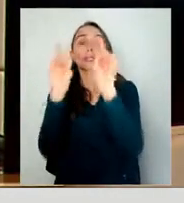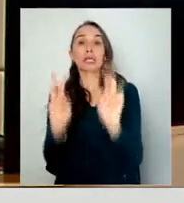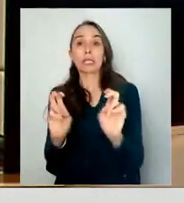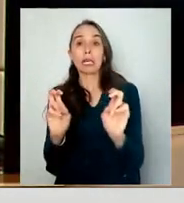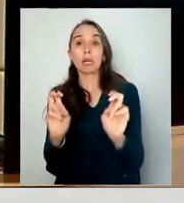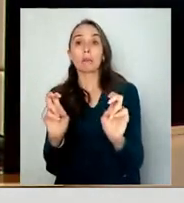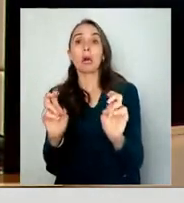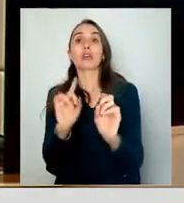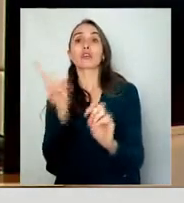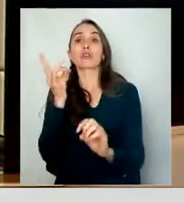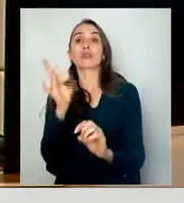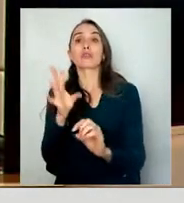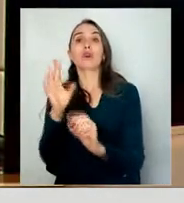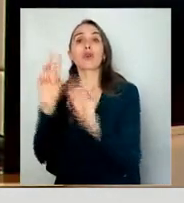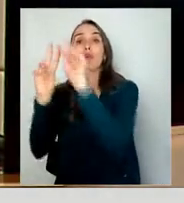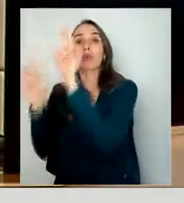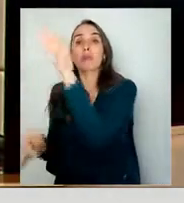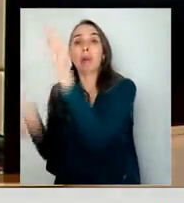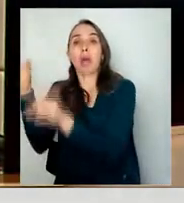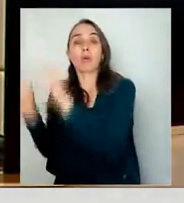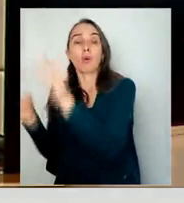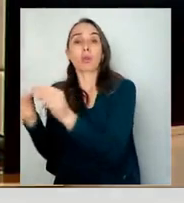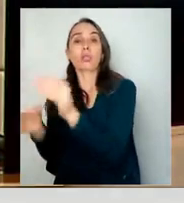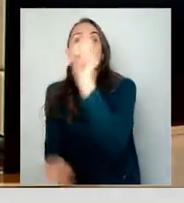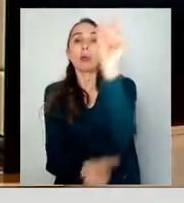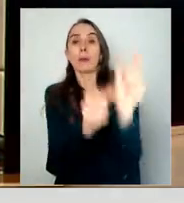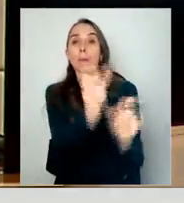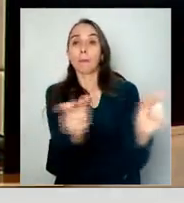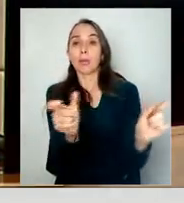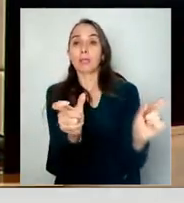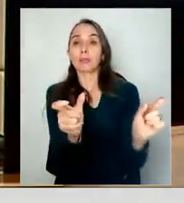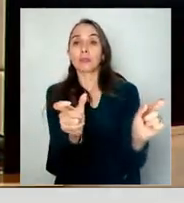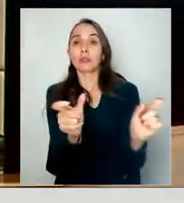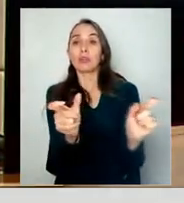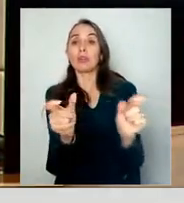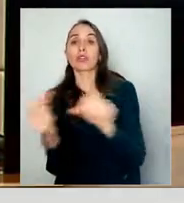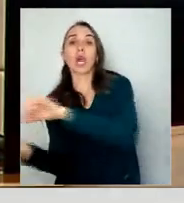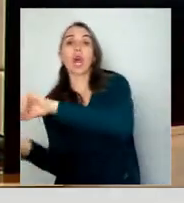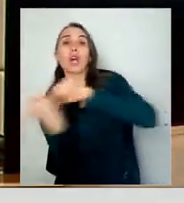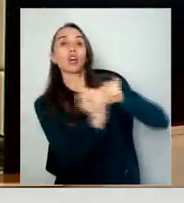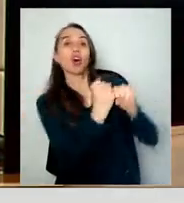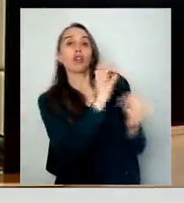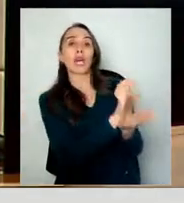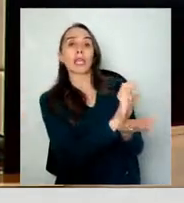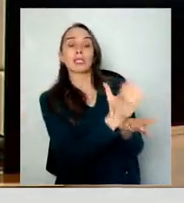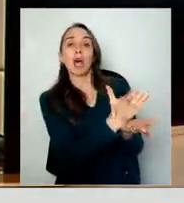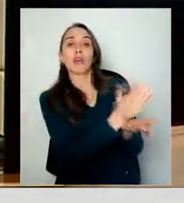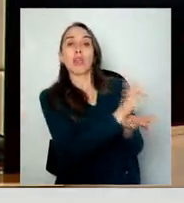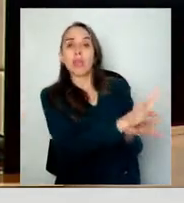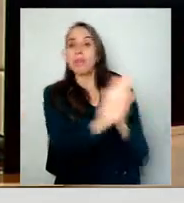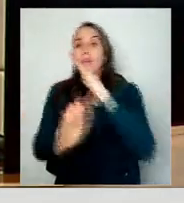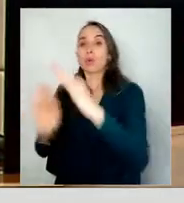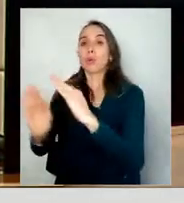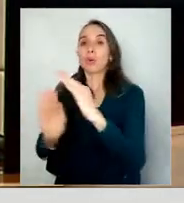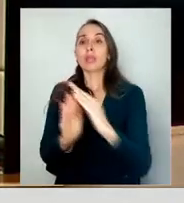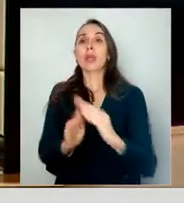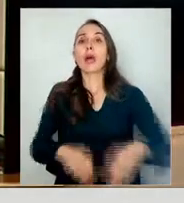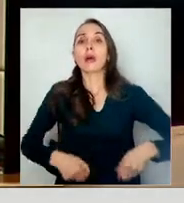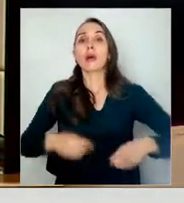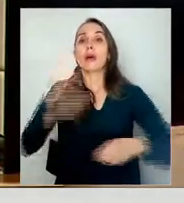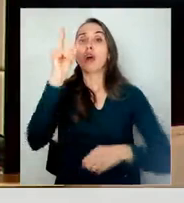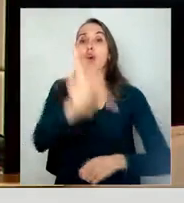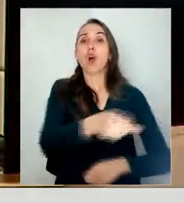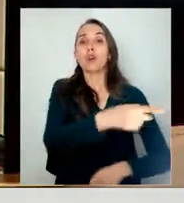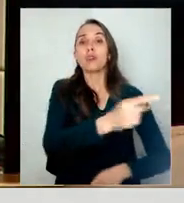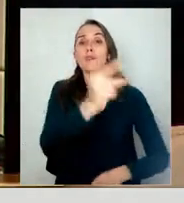judicial pues pone a las personas en contra del estado que debiera cuidarlos ordenando dejarlos en la calle frente a una